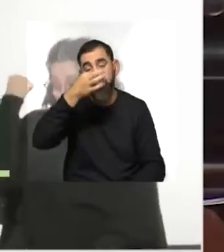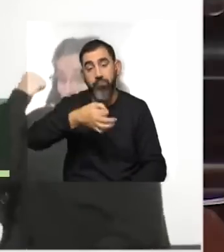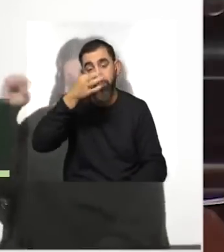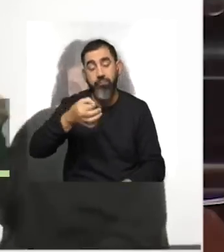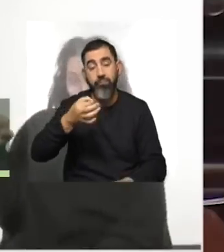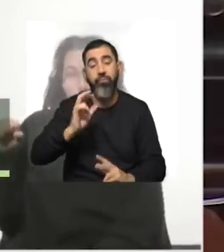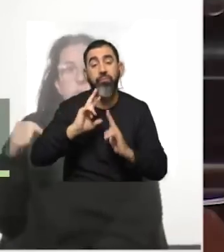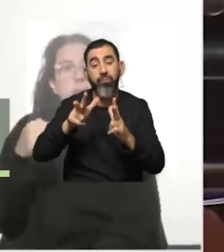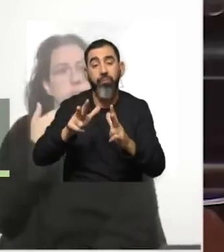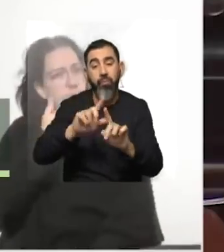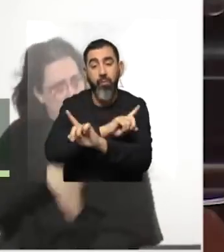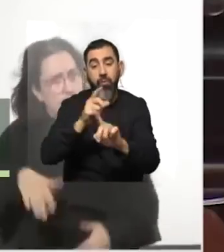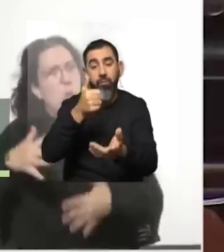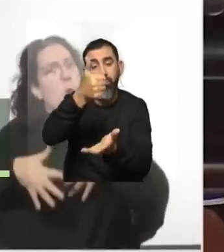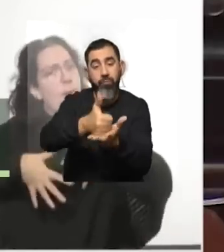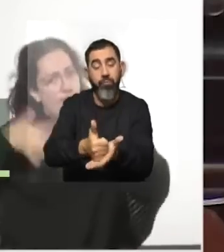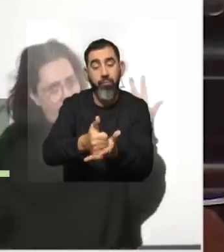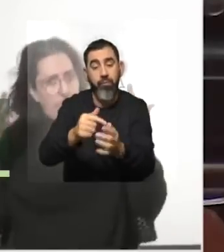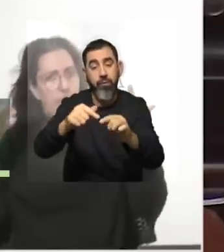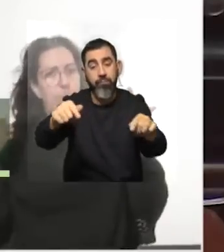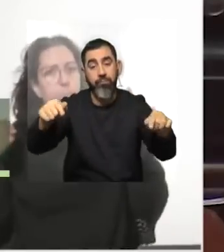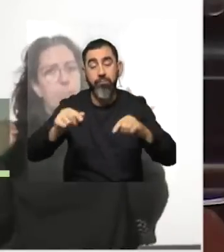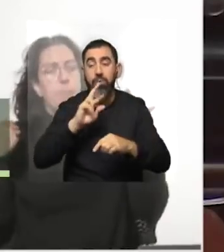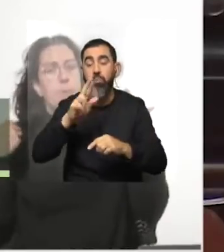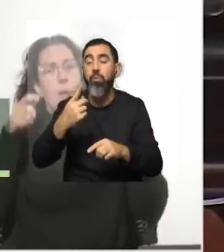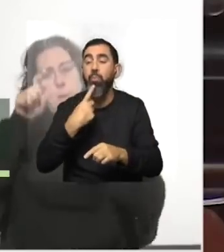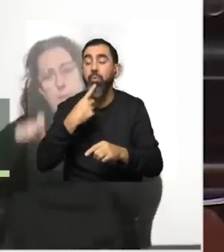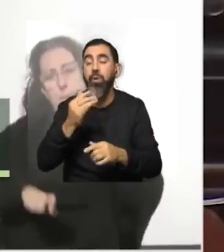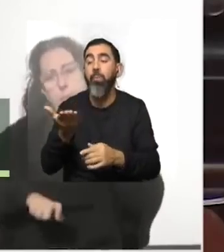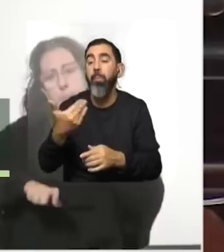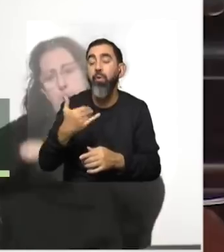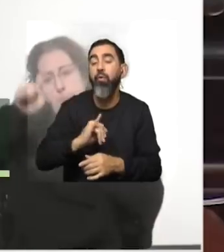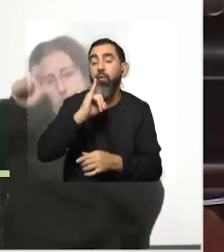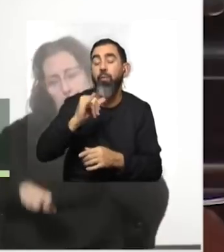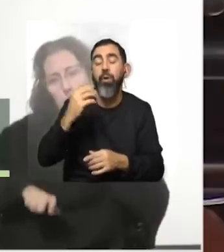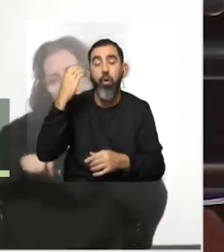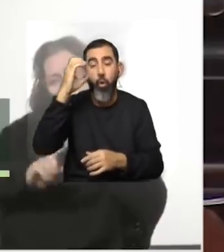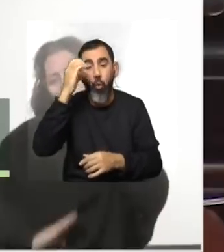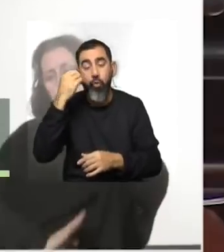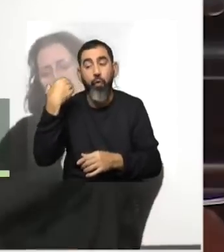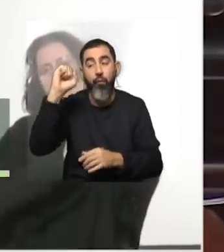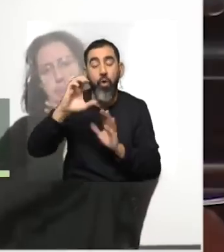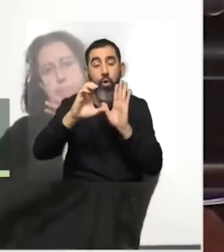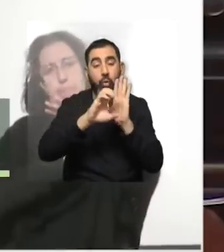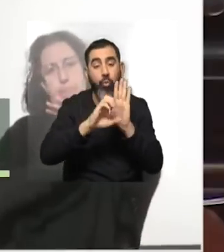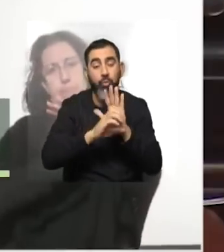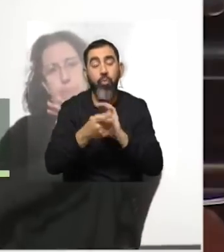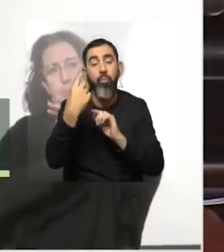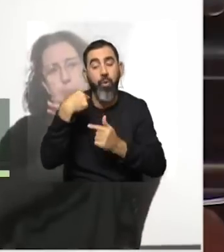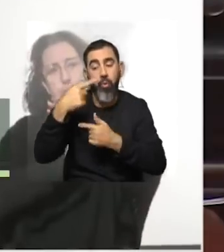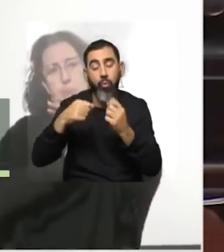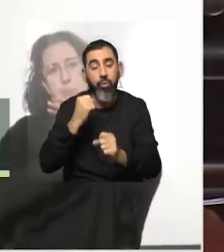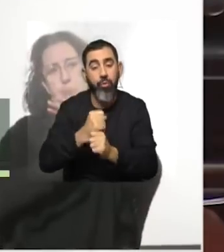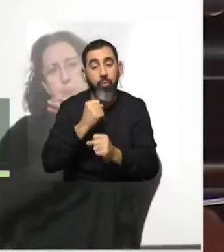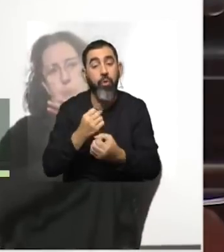Aciaín sostuvo que al no concurrir a sala a responder sobre su política de pedido de informes, la intendenta Cose violó la Constitución, pero que seguirá en el